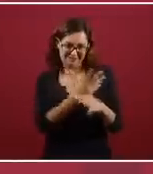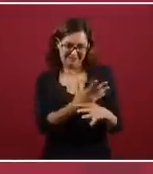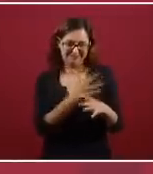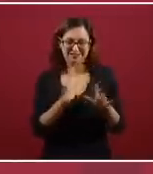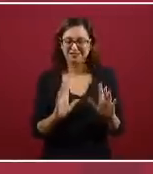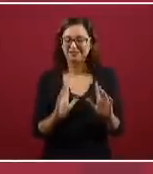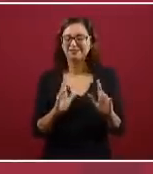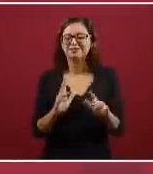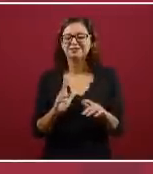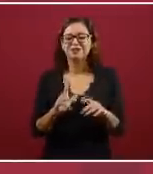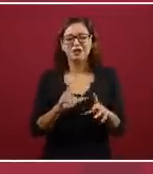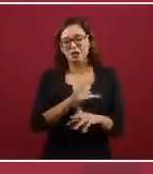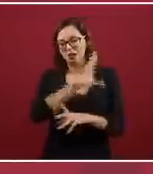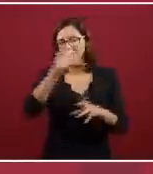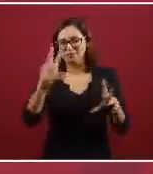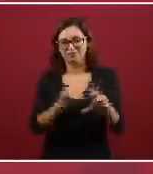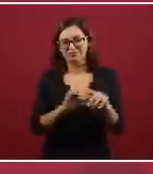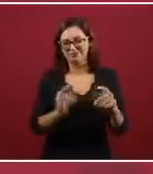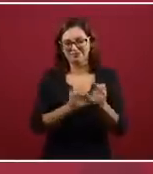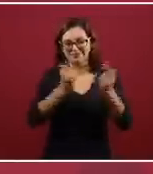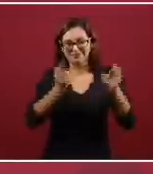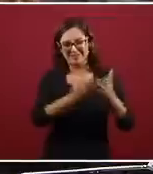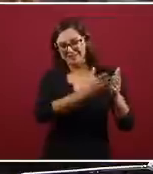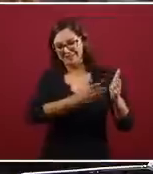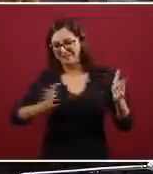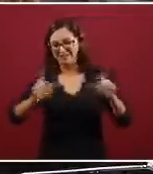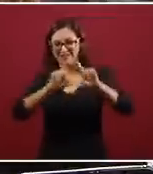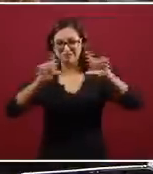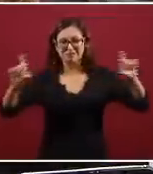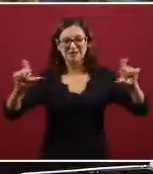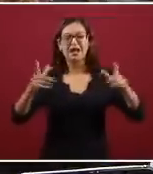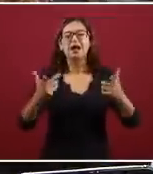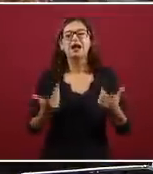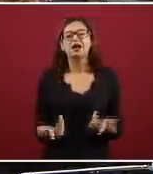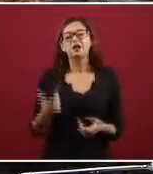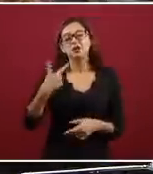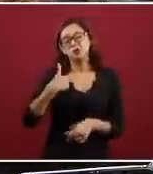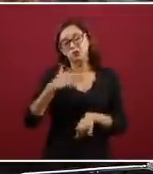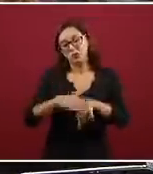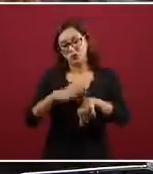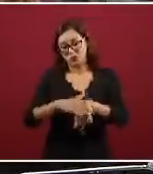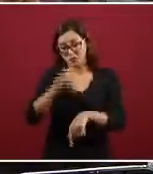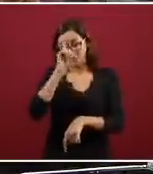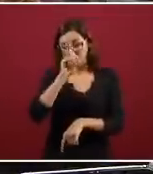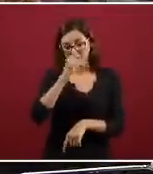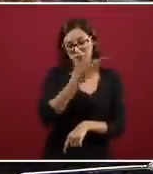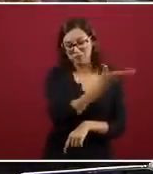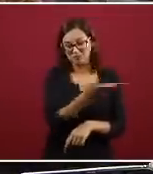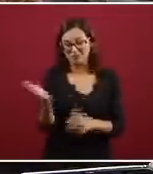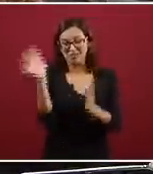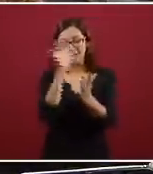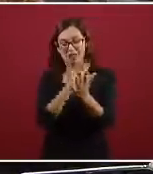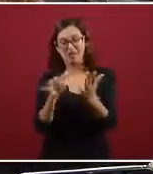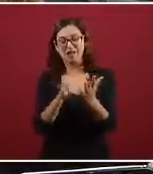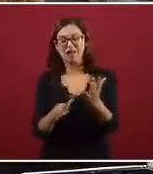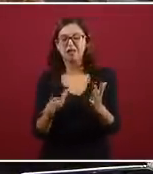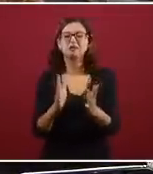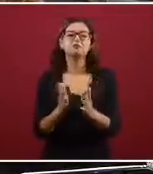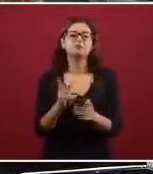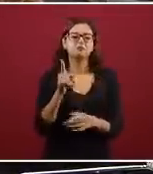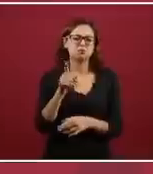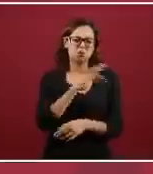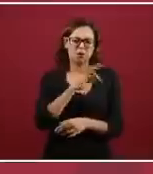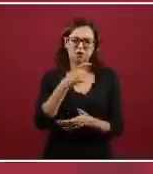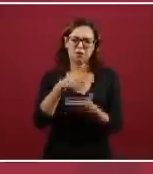toda esta leyenda, yo les recomiendo un libro que se vende en